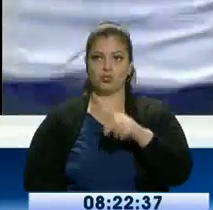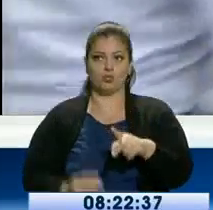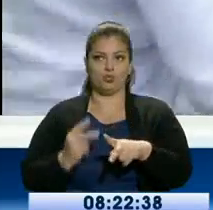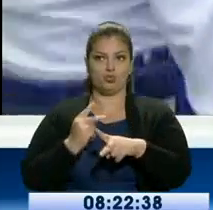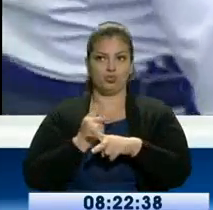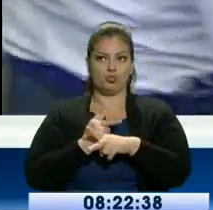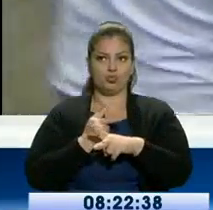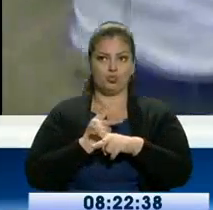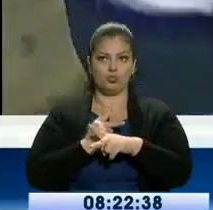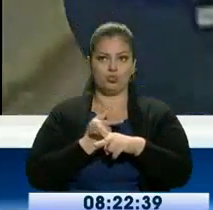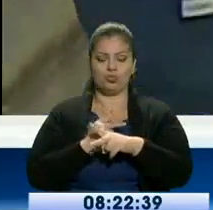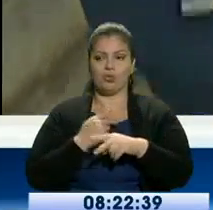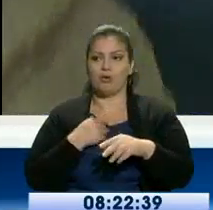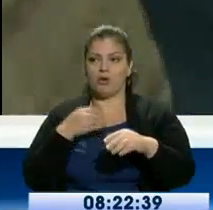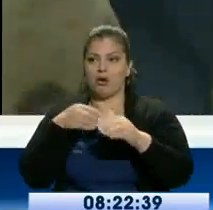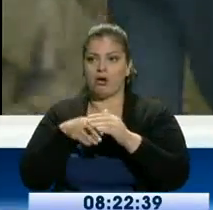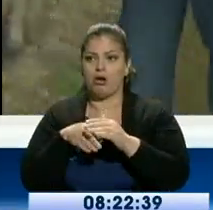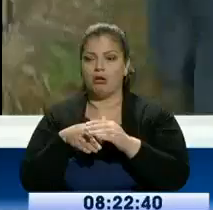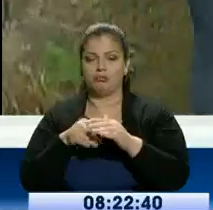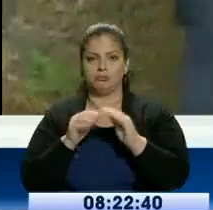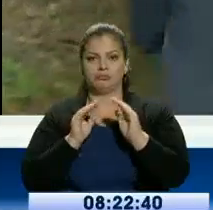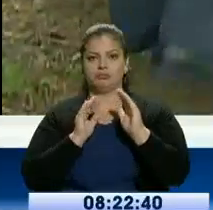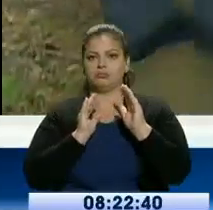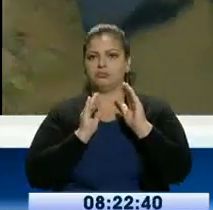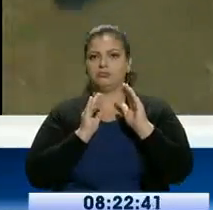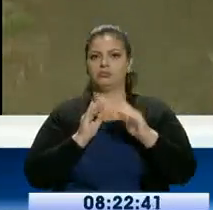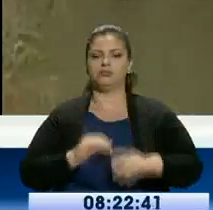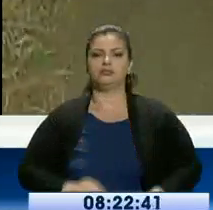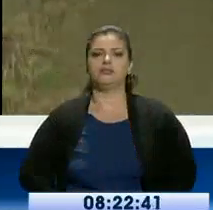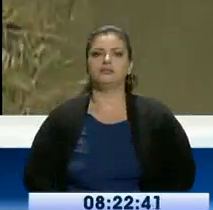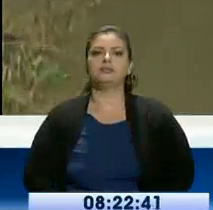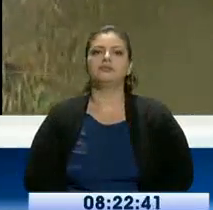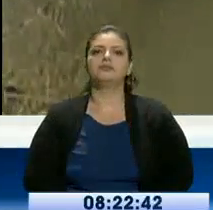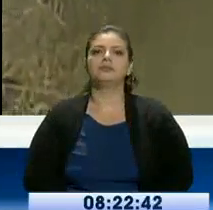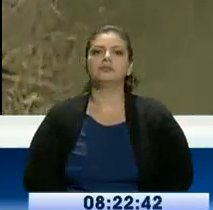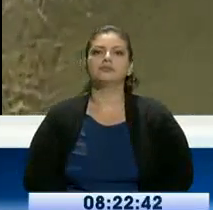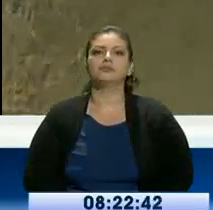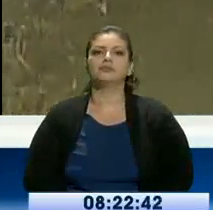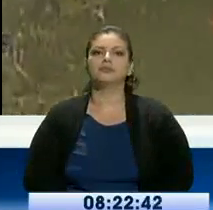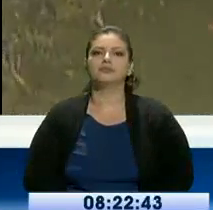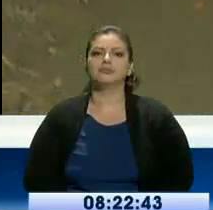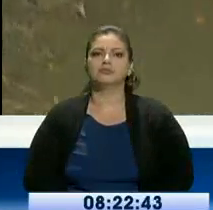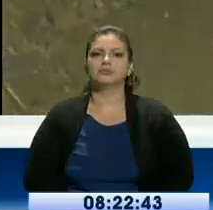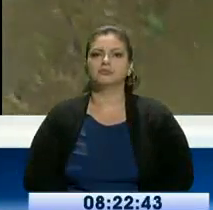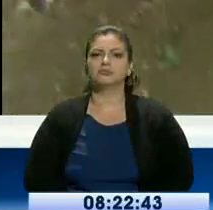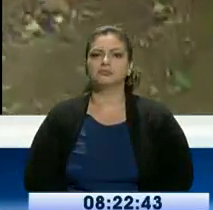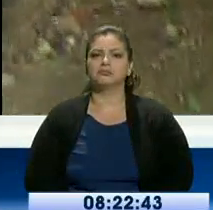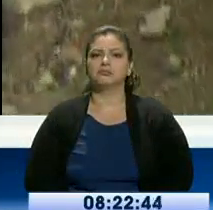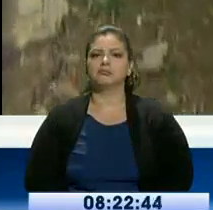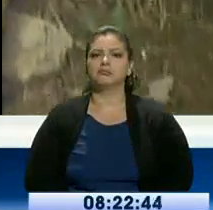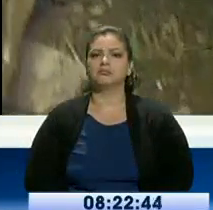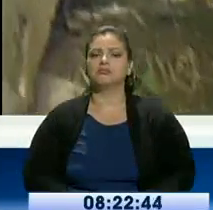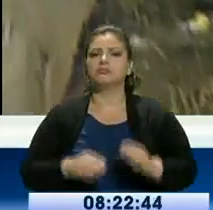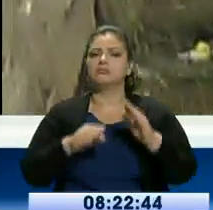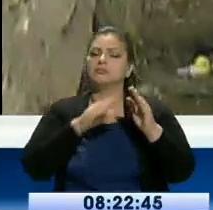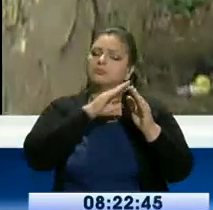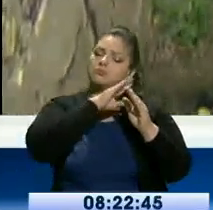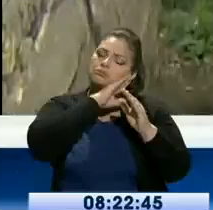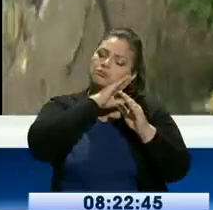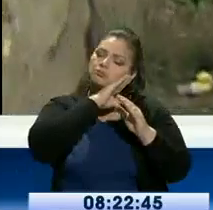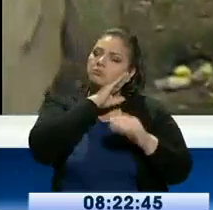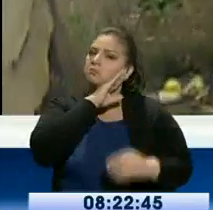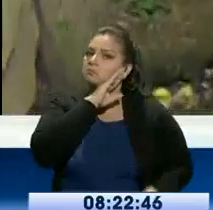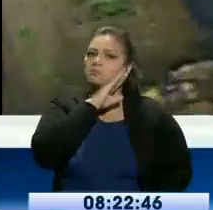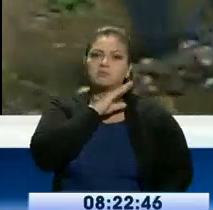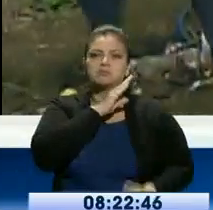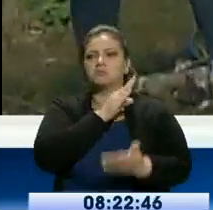las condiciones y cómo se ha desplazado el piso. Nadie puede dormir ahí, no pueden cocinar, no pueden